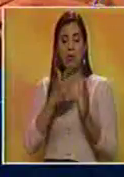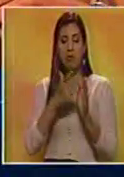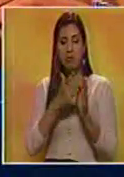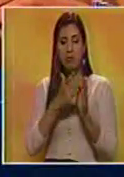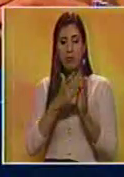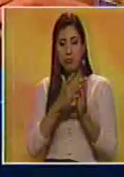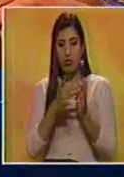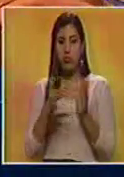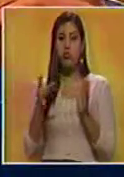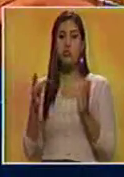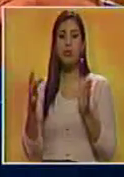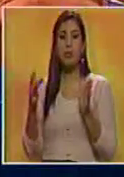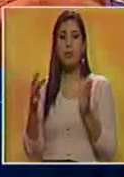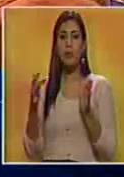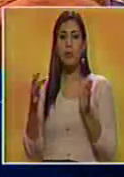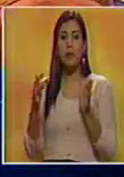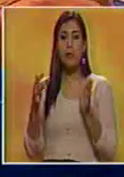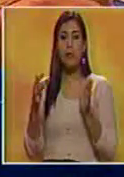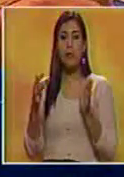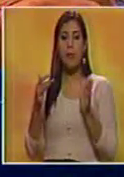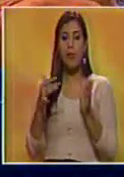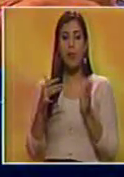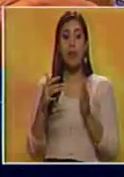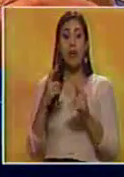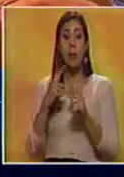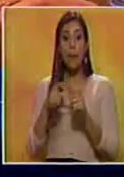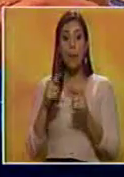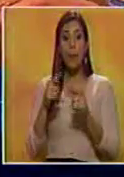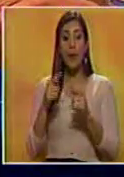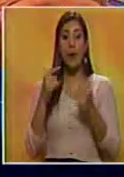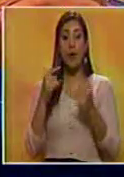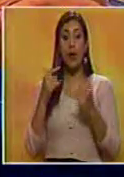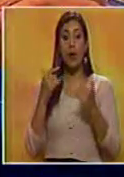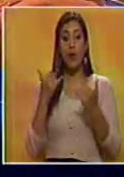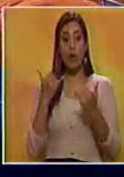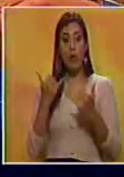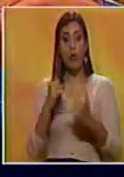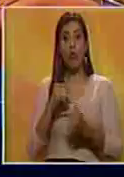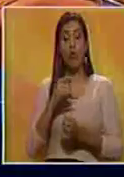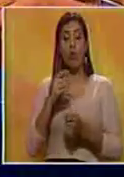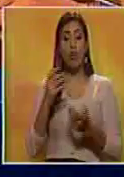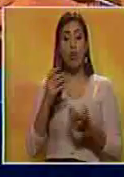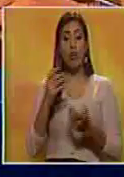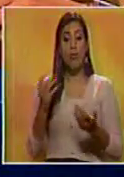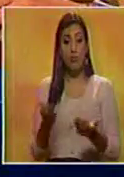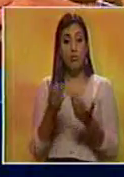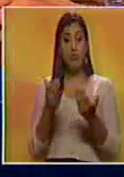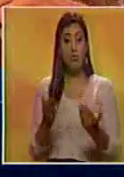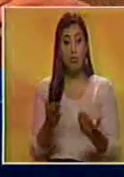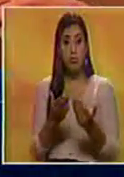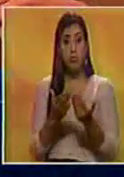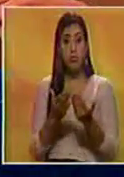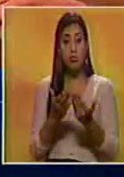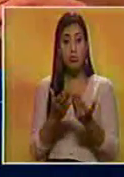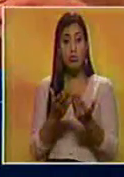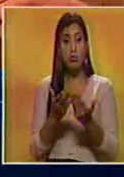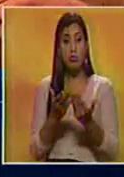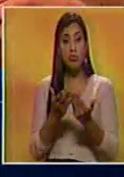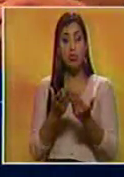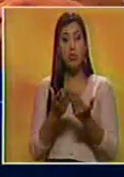tiempo prudencial, de tal manera que incentive